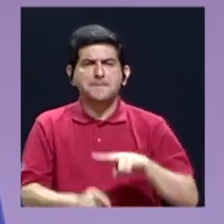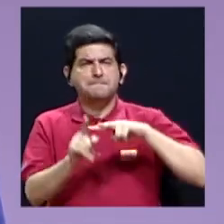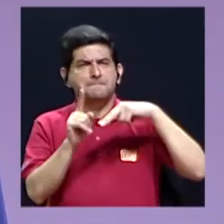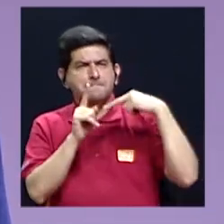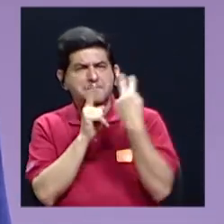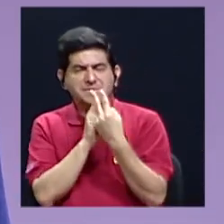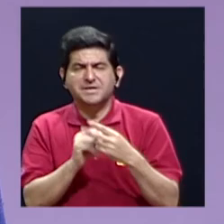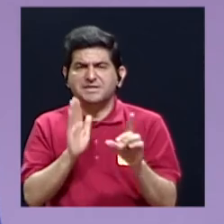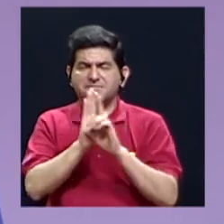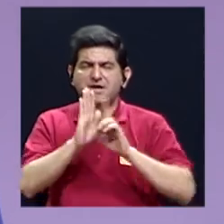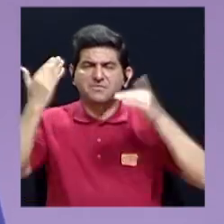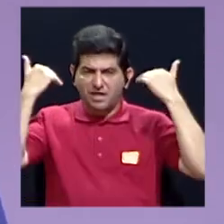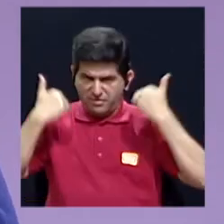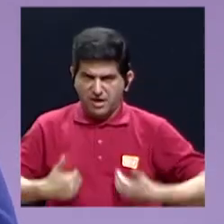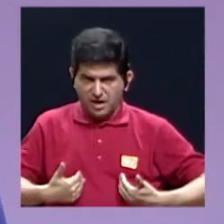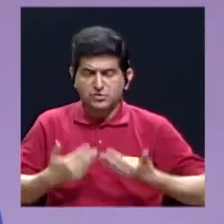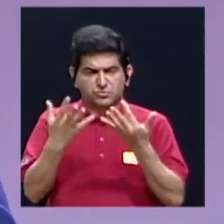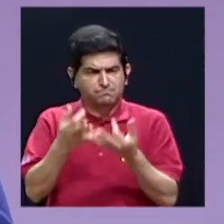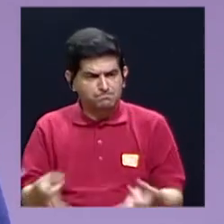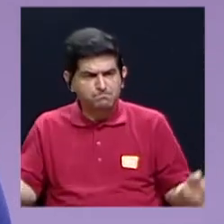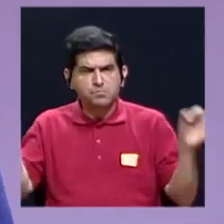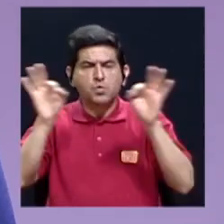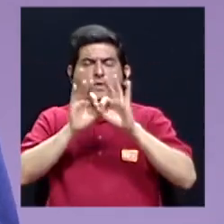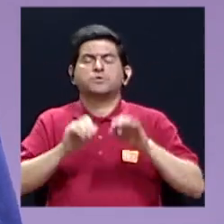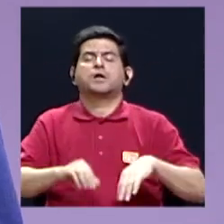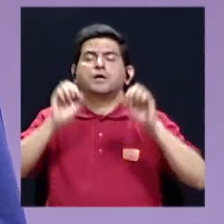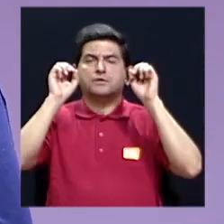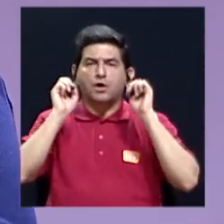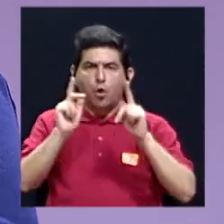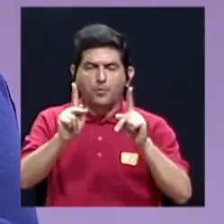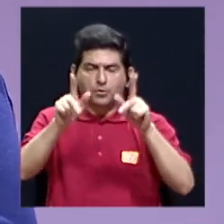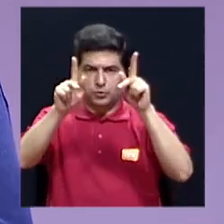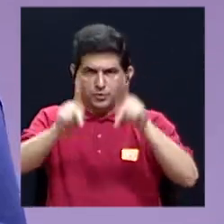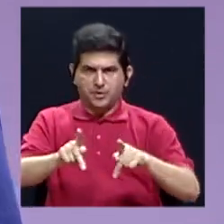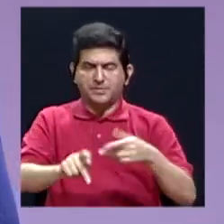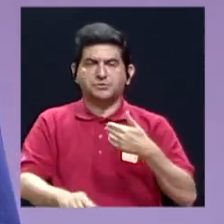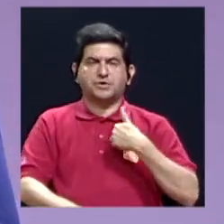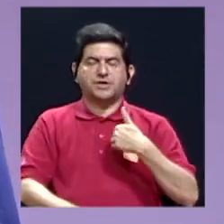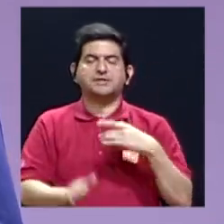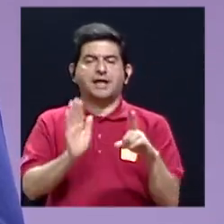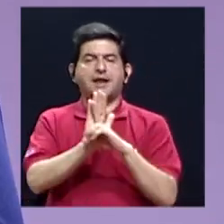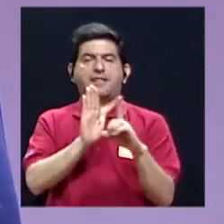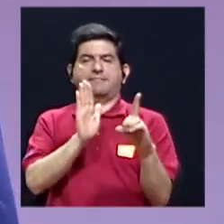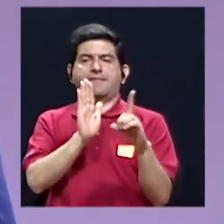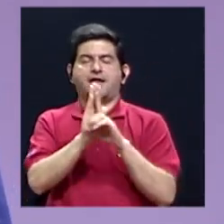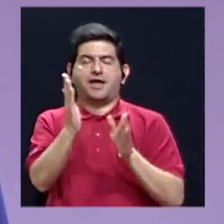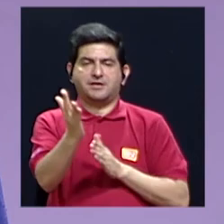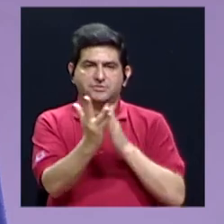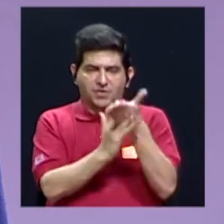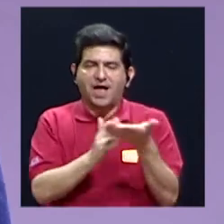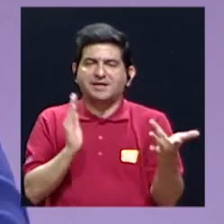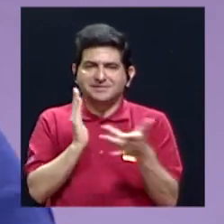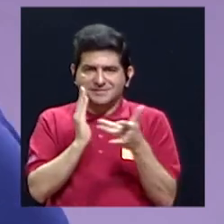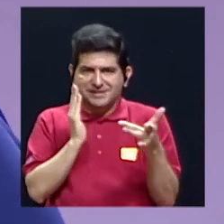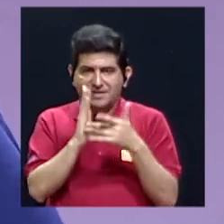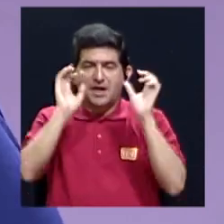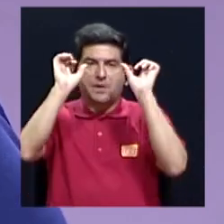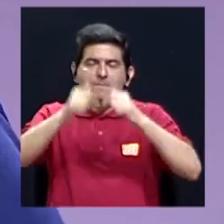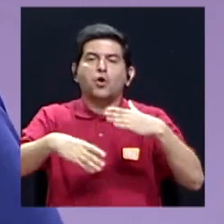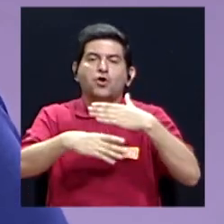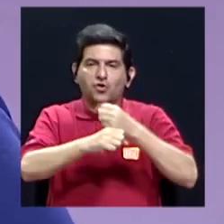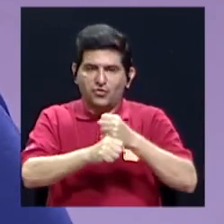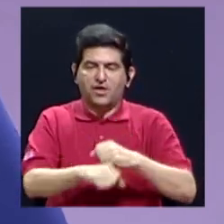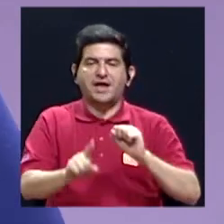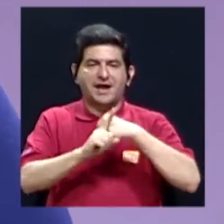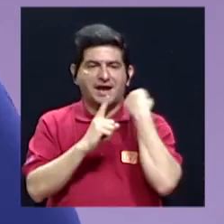una perspectiva de derechos humanos, lo que es importante es permitirle a aquellas personas que tienen derecho a acceder a esta técnica, que lo puedan